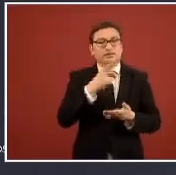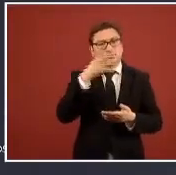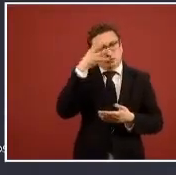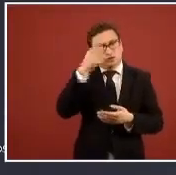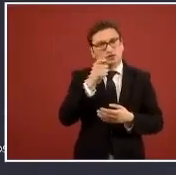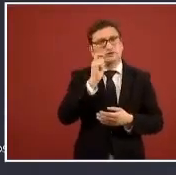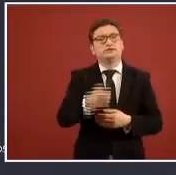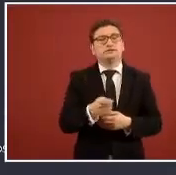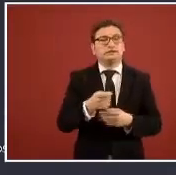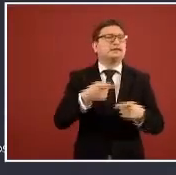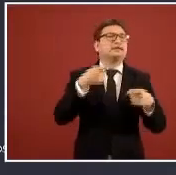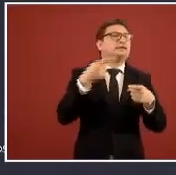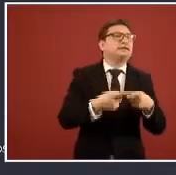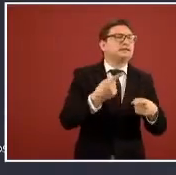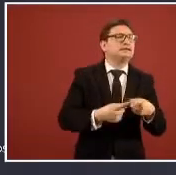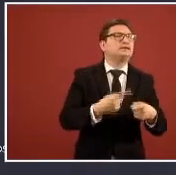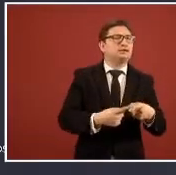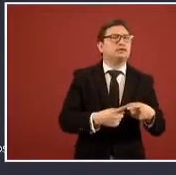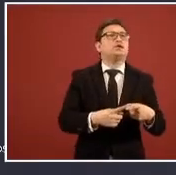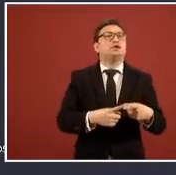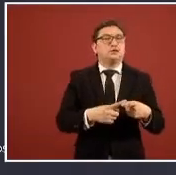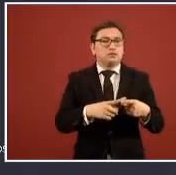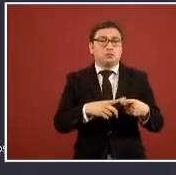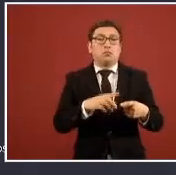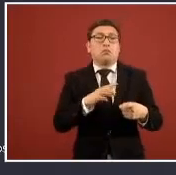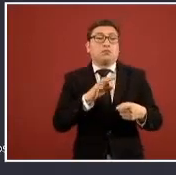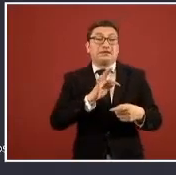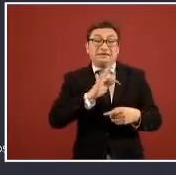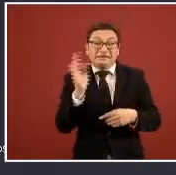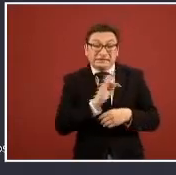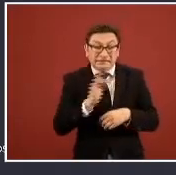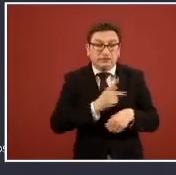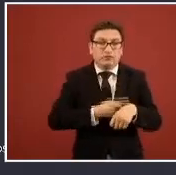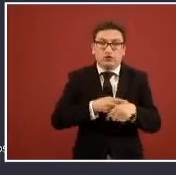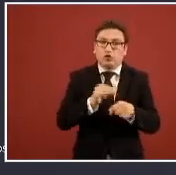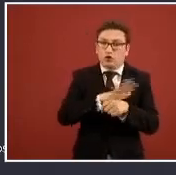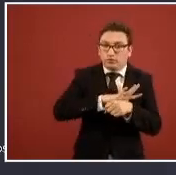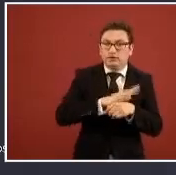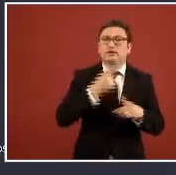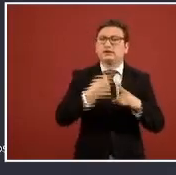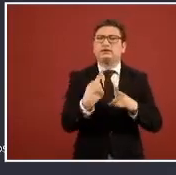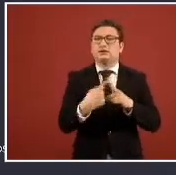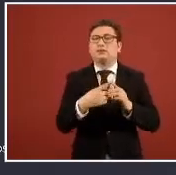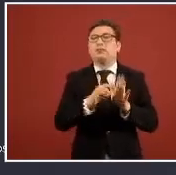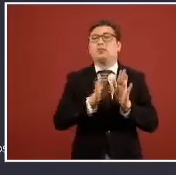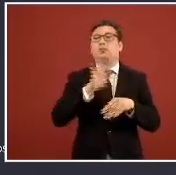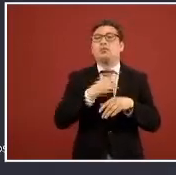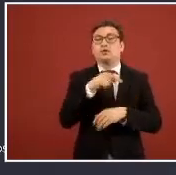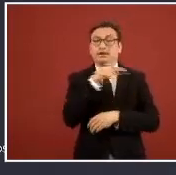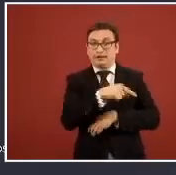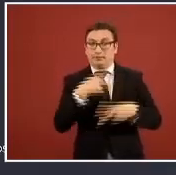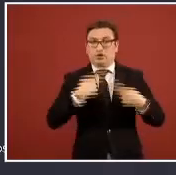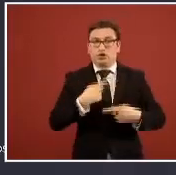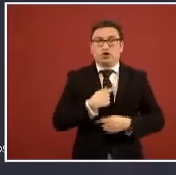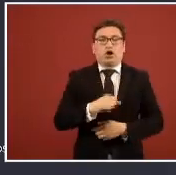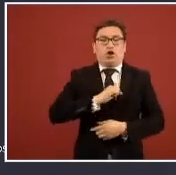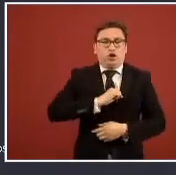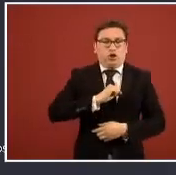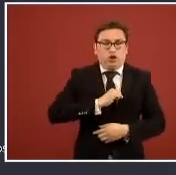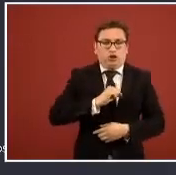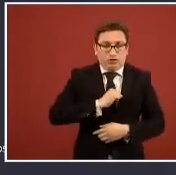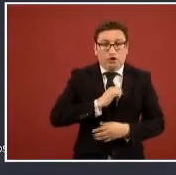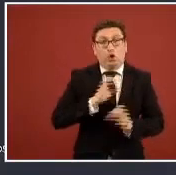de caso. ¿Quién es un caso sospechoso de COVID? Es aquella persona que tiene tos